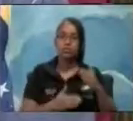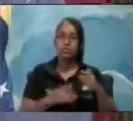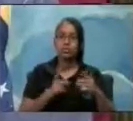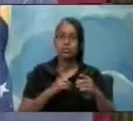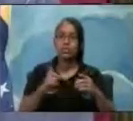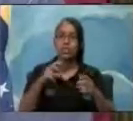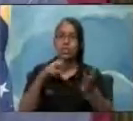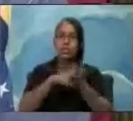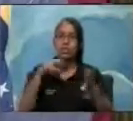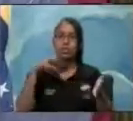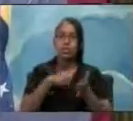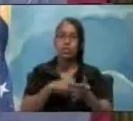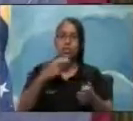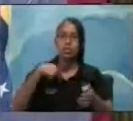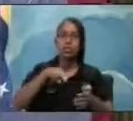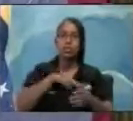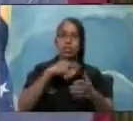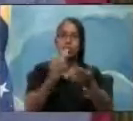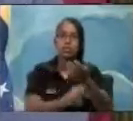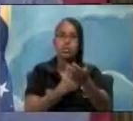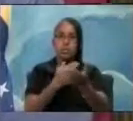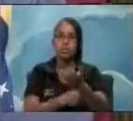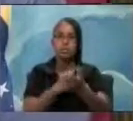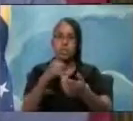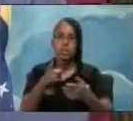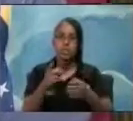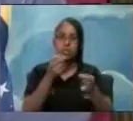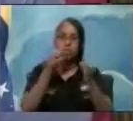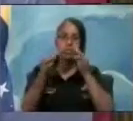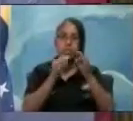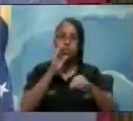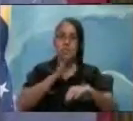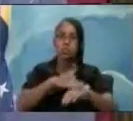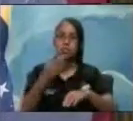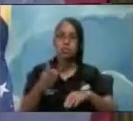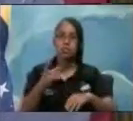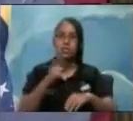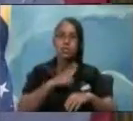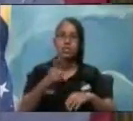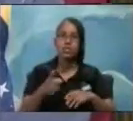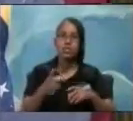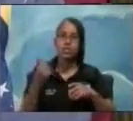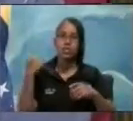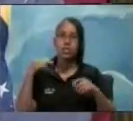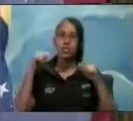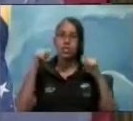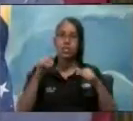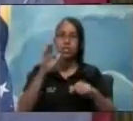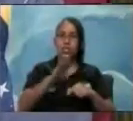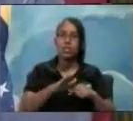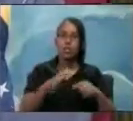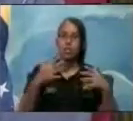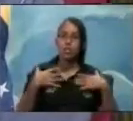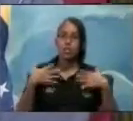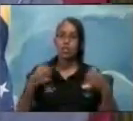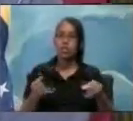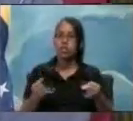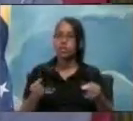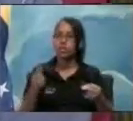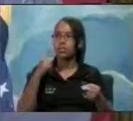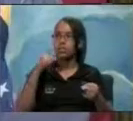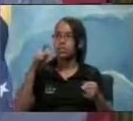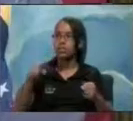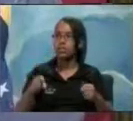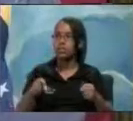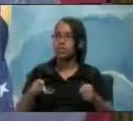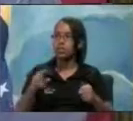cojo, y nuestro hermano Pedro explicándole por qué causa este cojo estaba sano. Fíjense que aquí pues